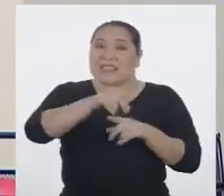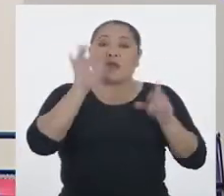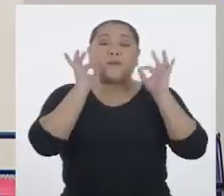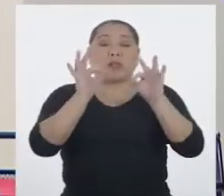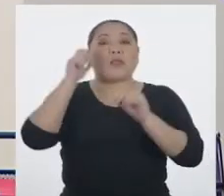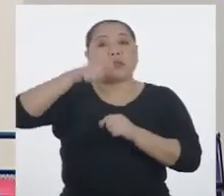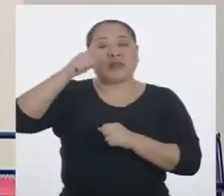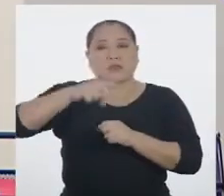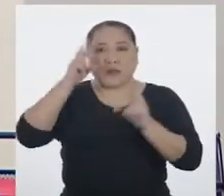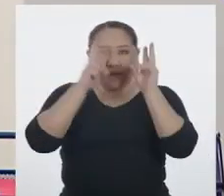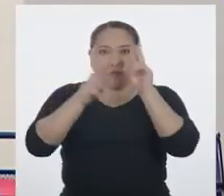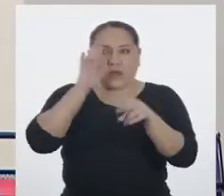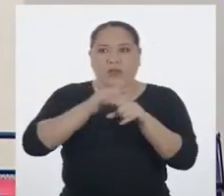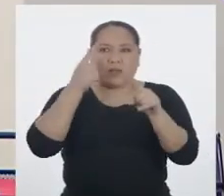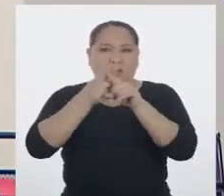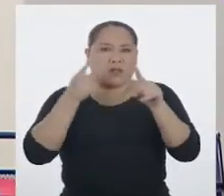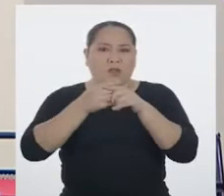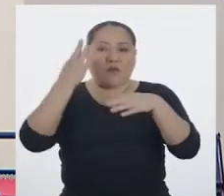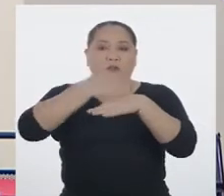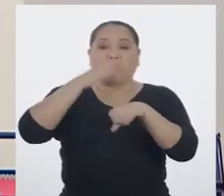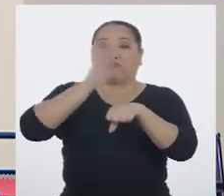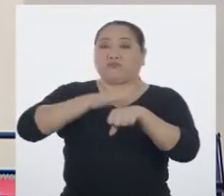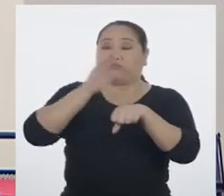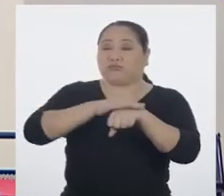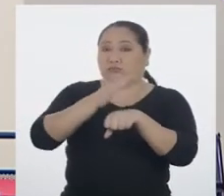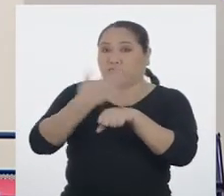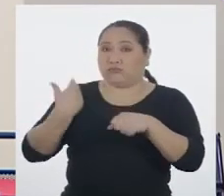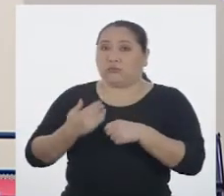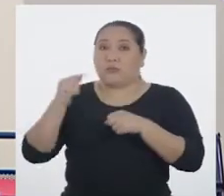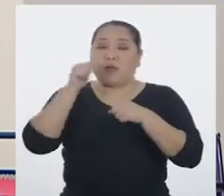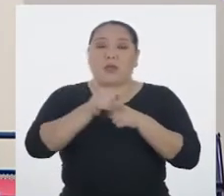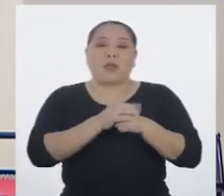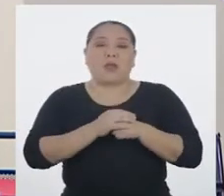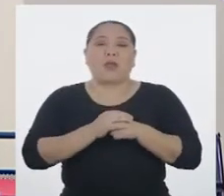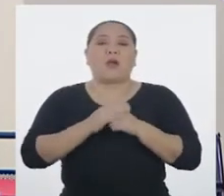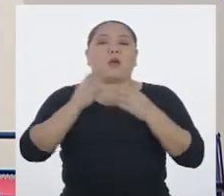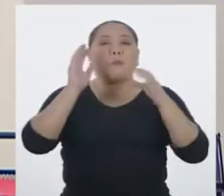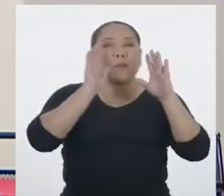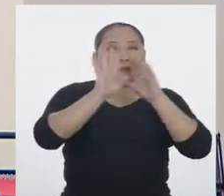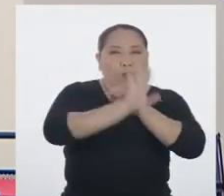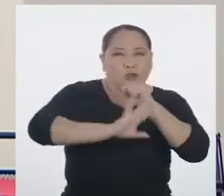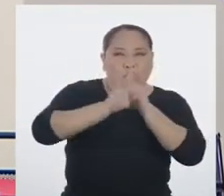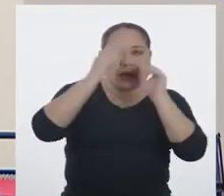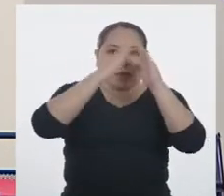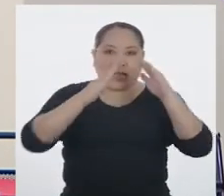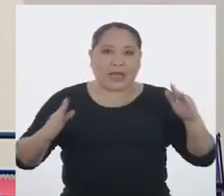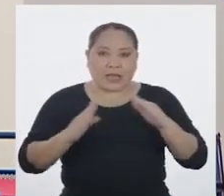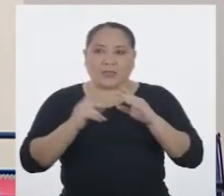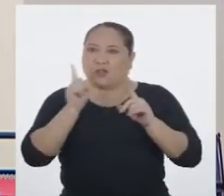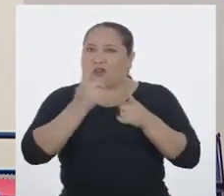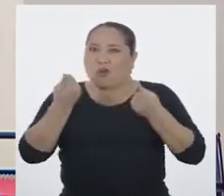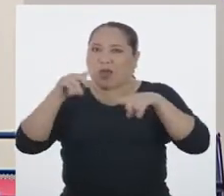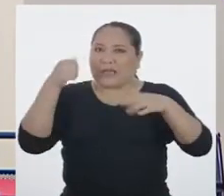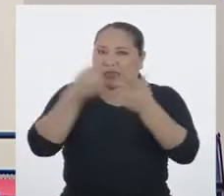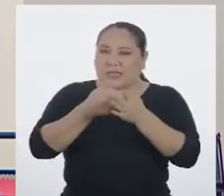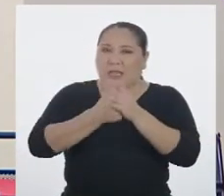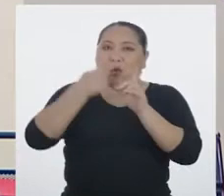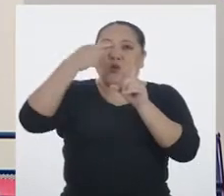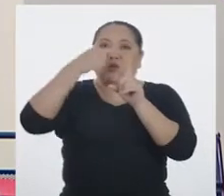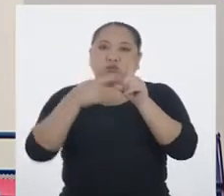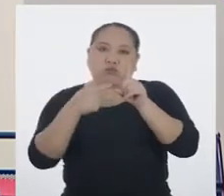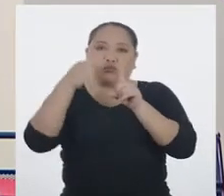Ante este peligro, deben tomarse en cuenta medidas de prevención para asegurar la vivienda, evitar accidentes y mantener una